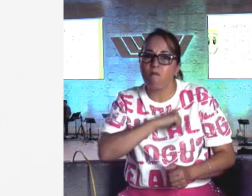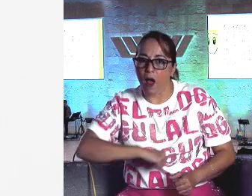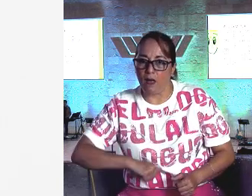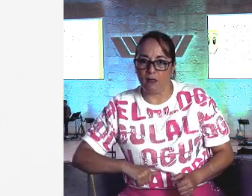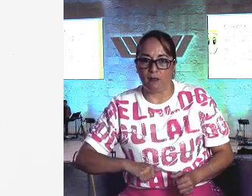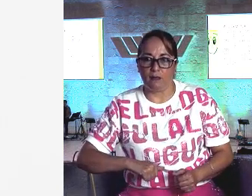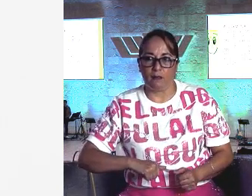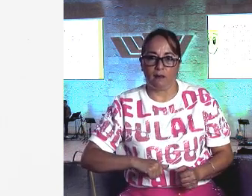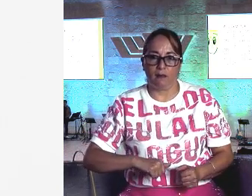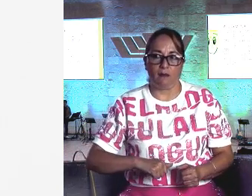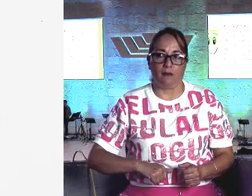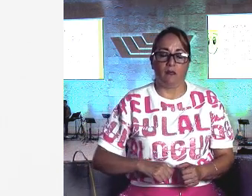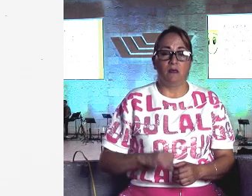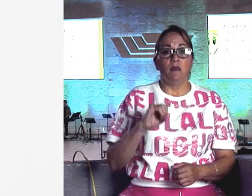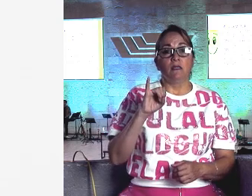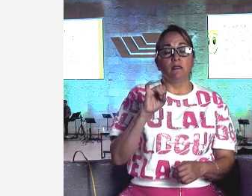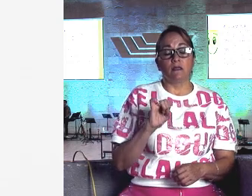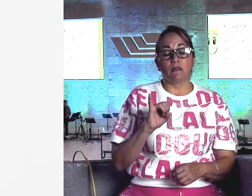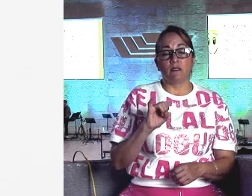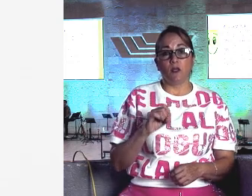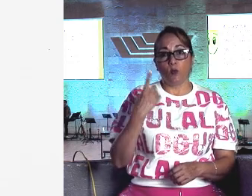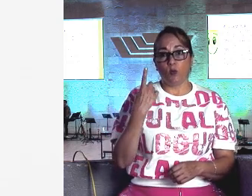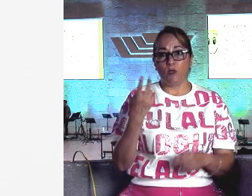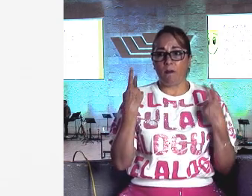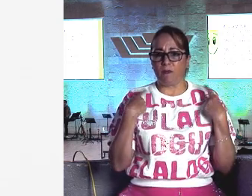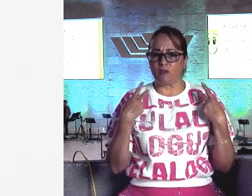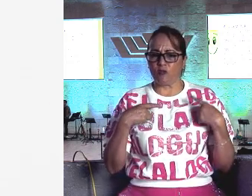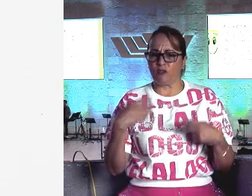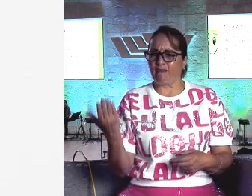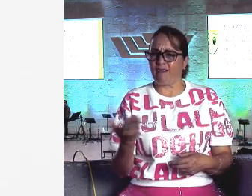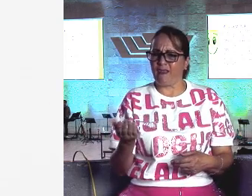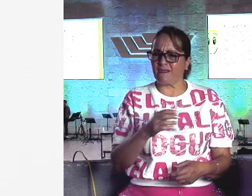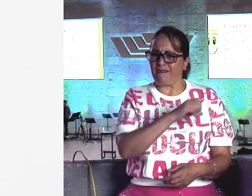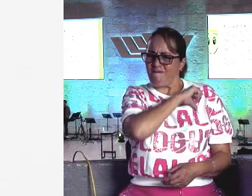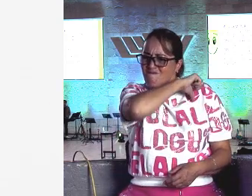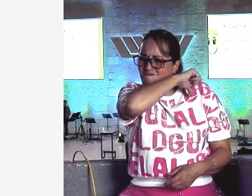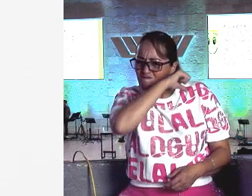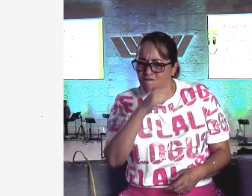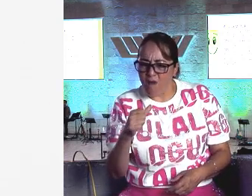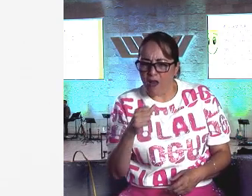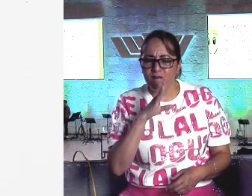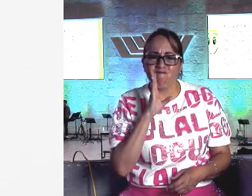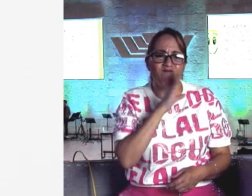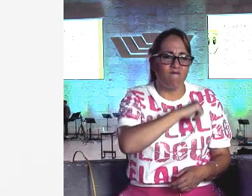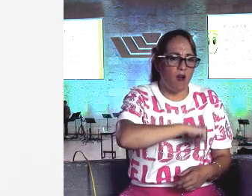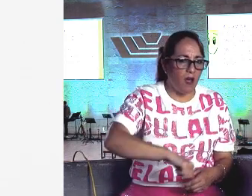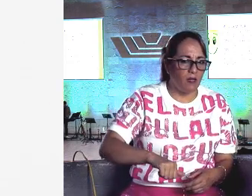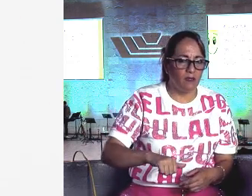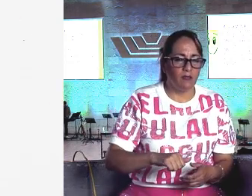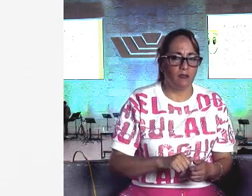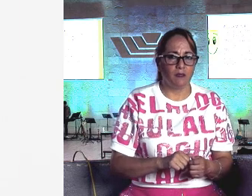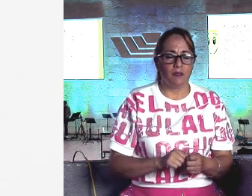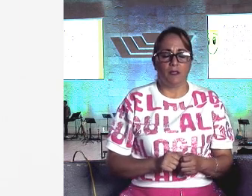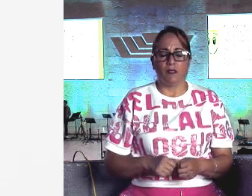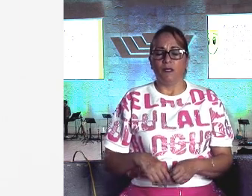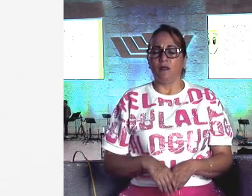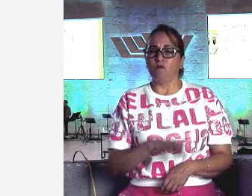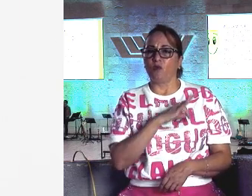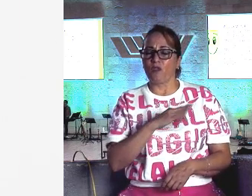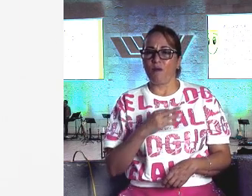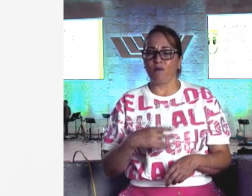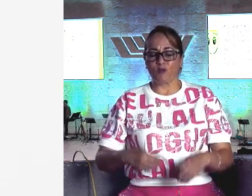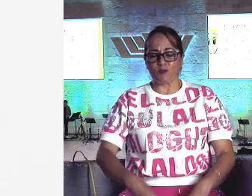de todo el mundo, si es posible, y en cuanto dependa de nosotros, vivamos en paz con todos.